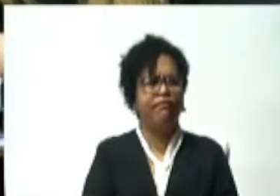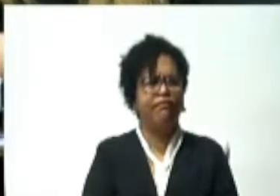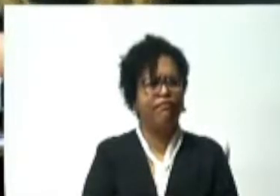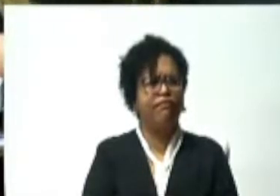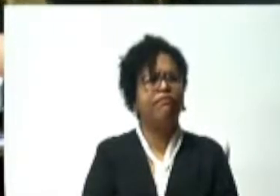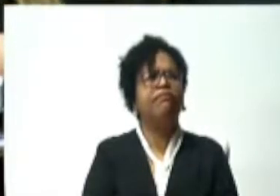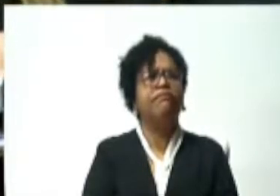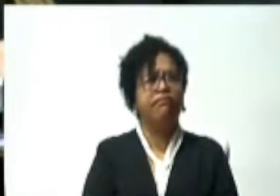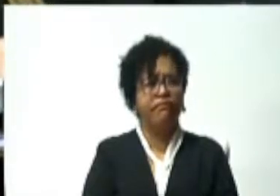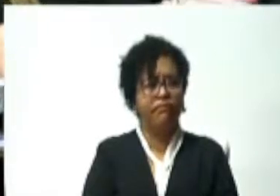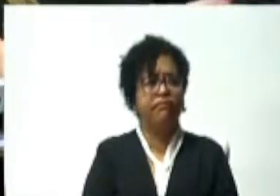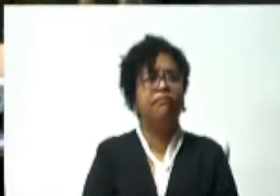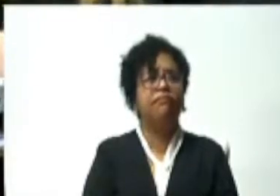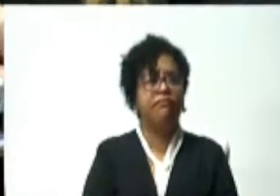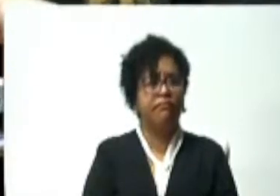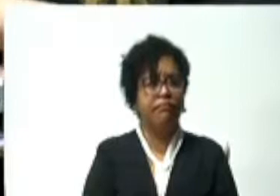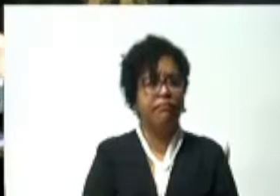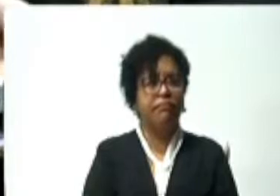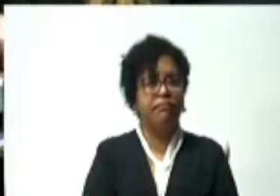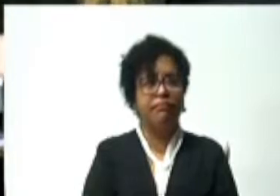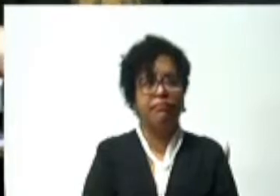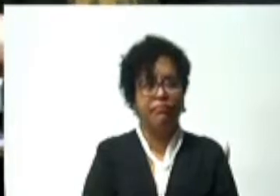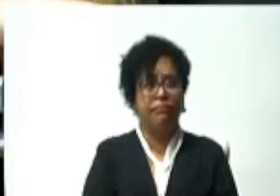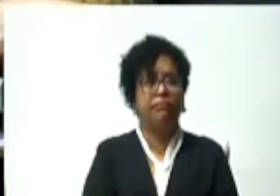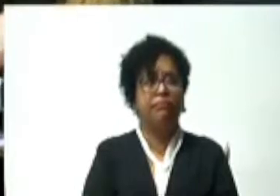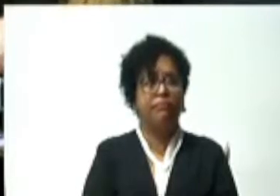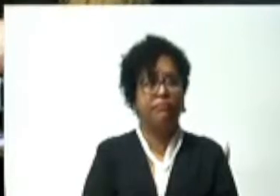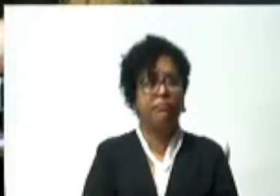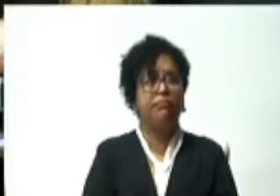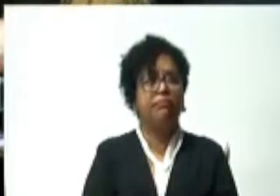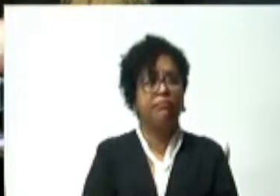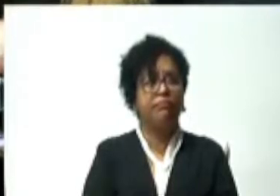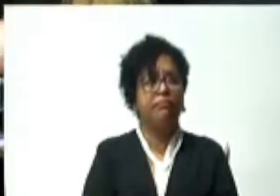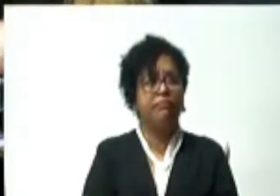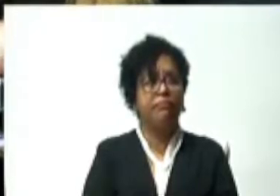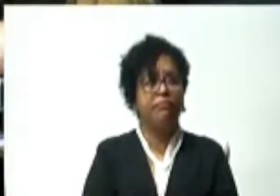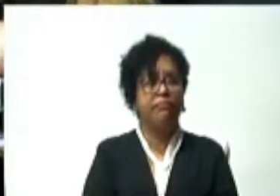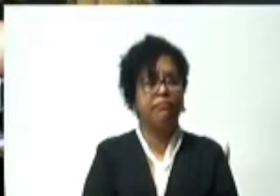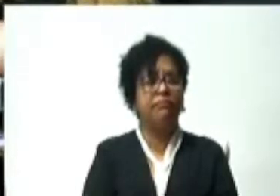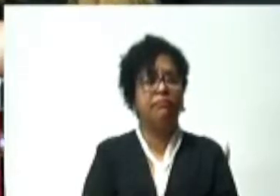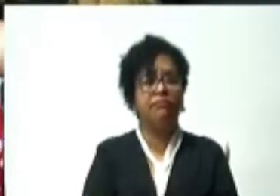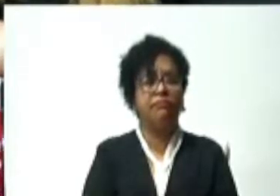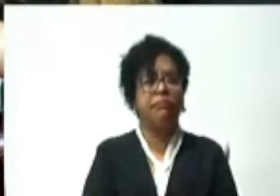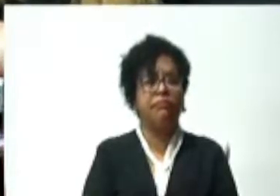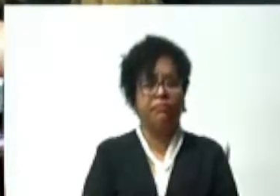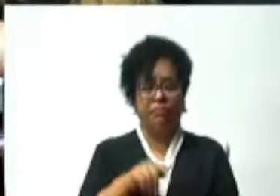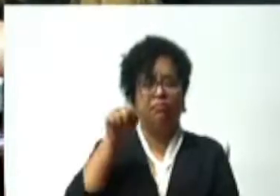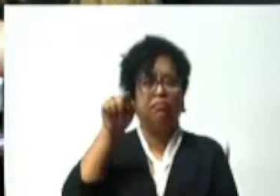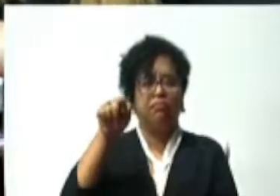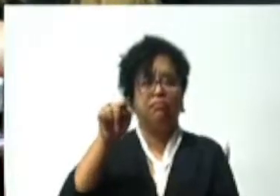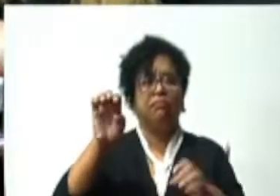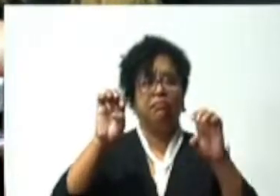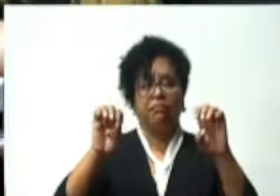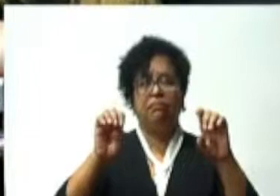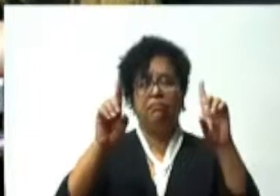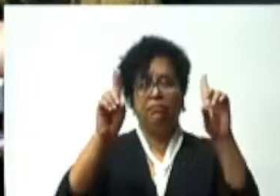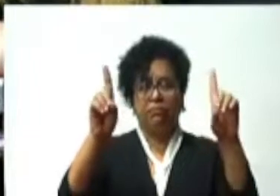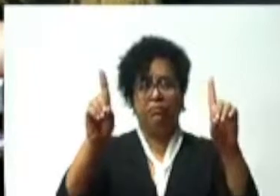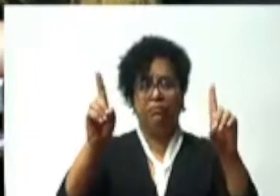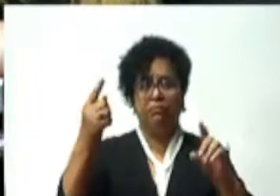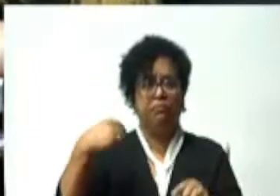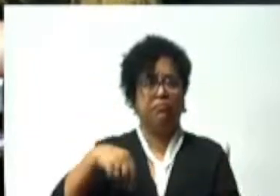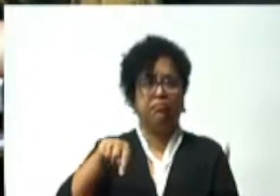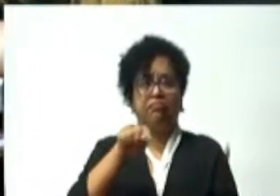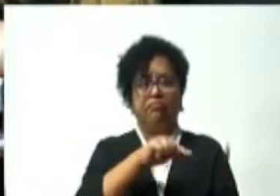Ustedes lo pueden decir, nosotros no se nos dio el, no es que ninguno que no tenemos por decirme lo que somos diputados, pero